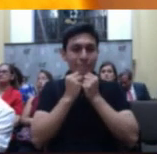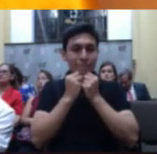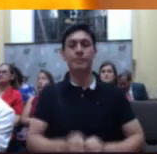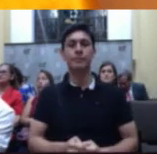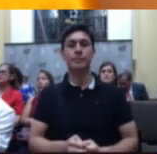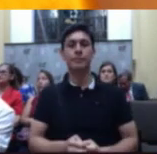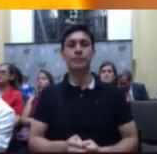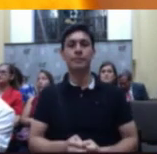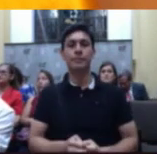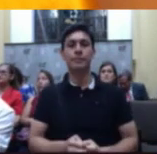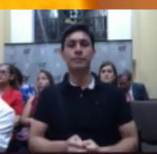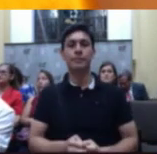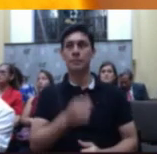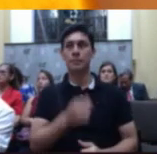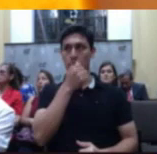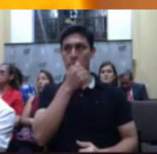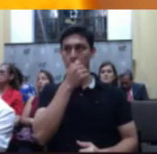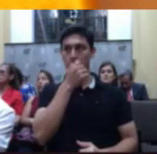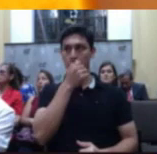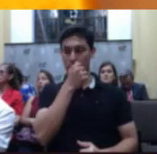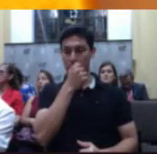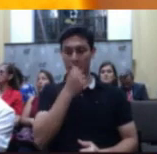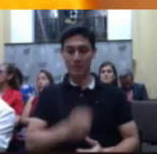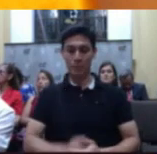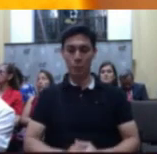estima personal.